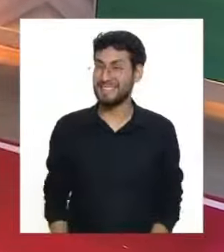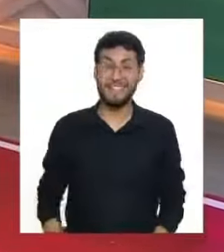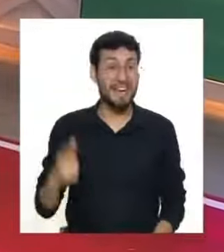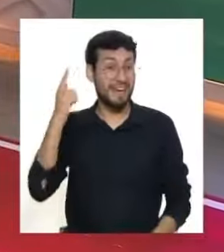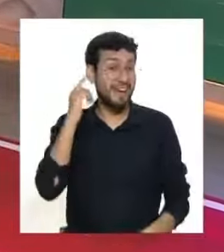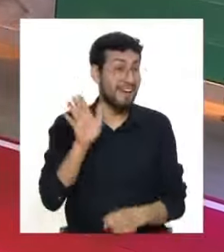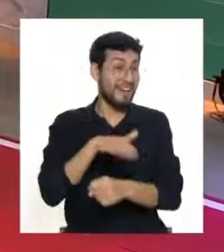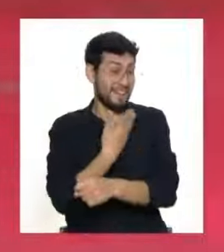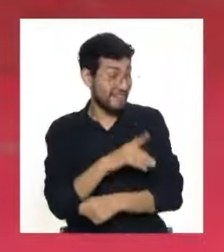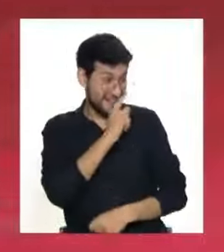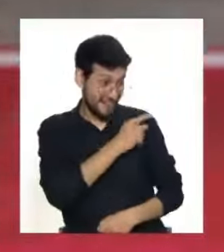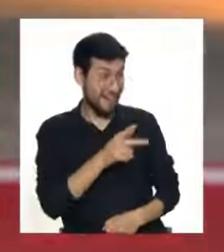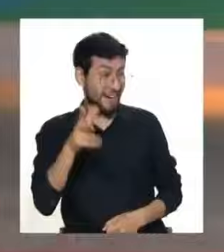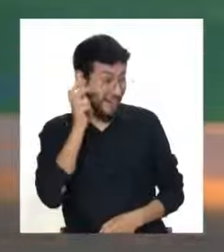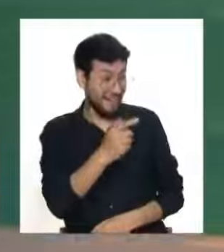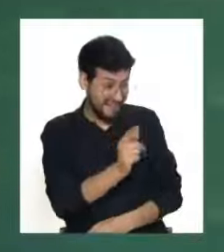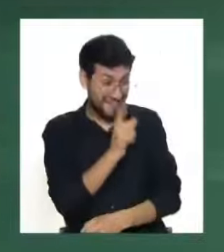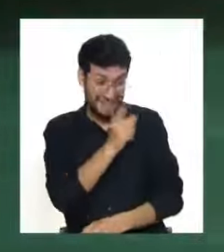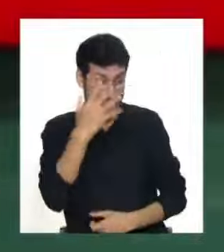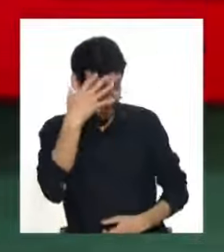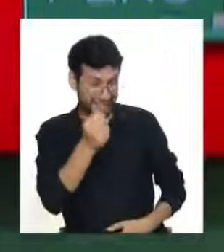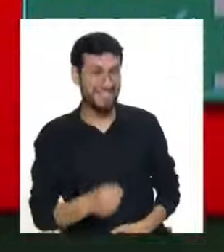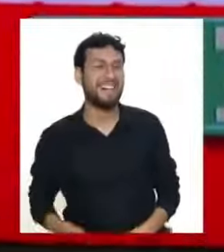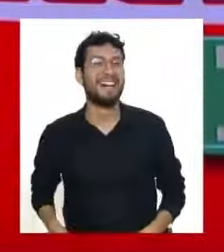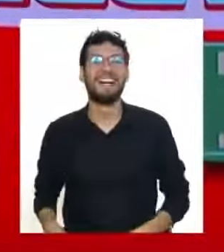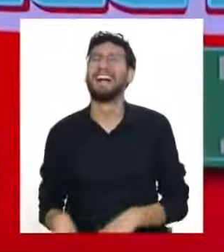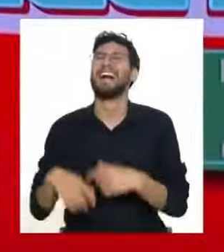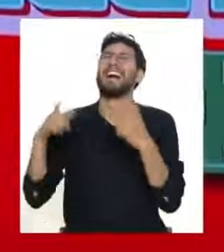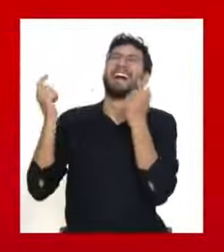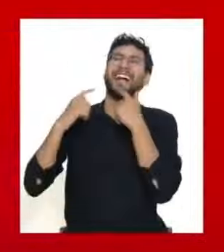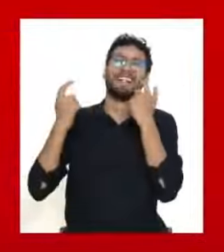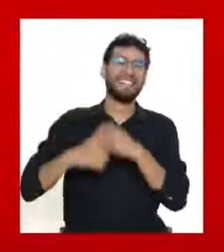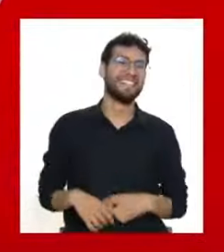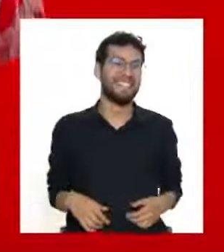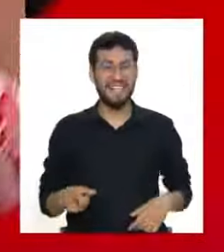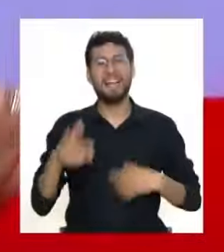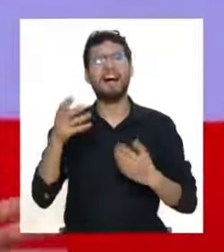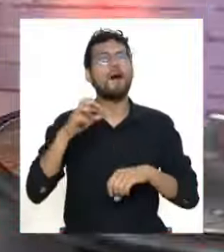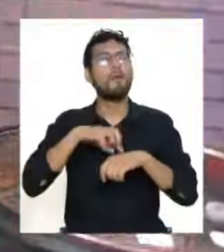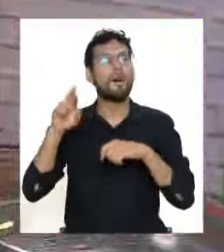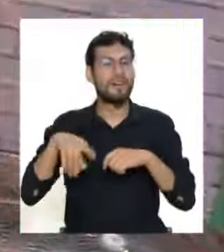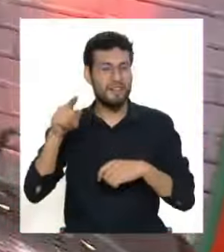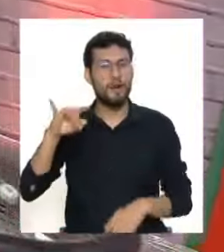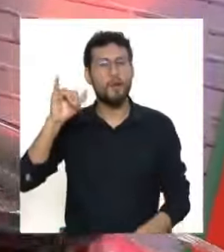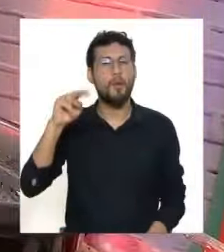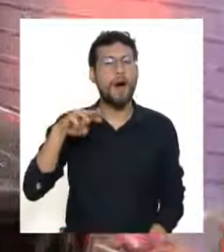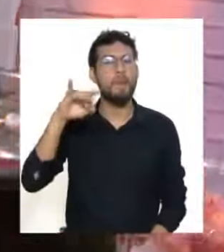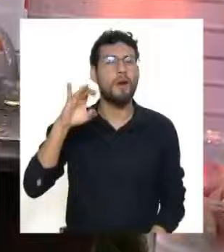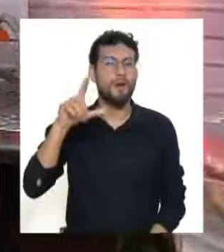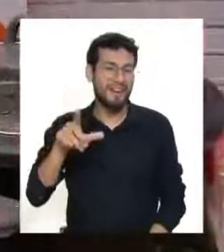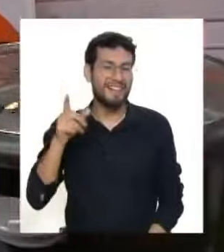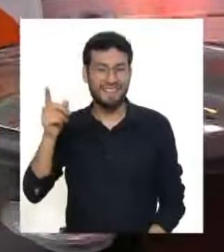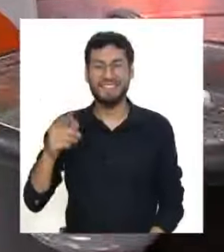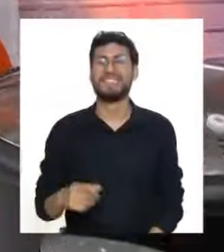Escucha bien la canción, ¿ah? Sí, escucha bien, memorízatela. Desde Puerto Rico llega Juan Manuel,